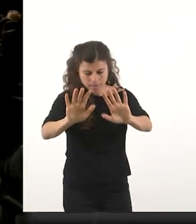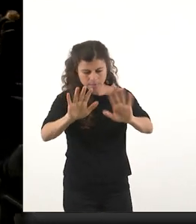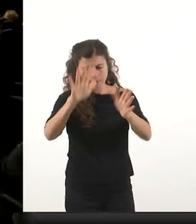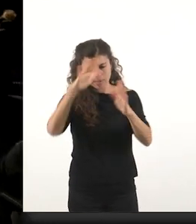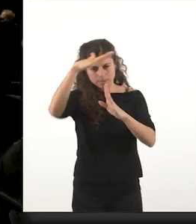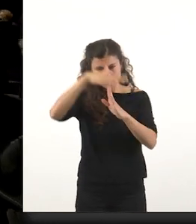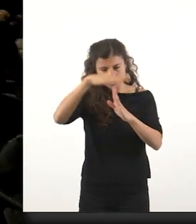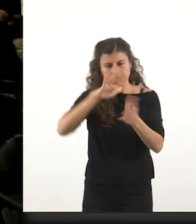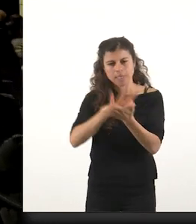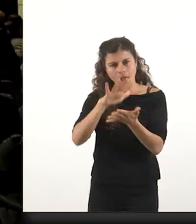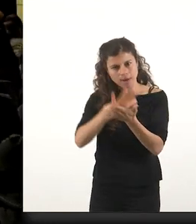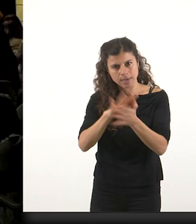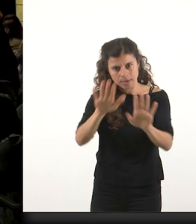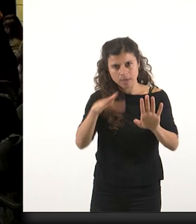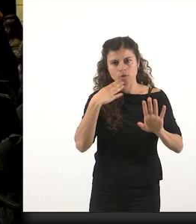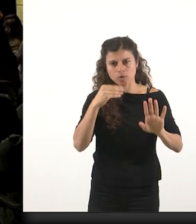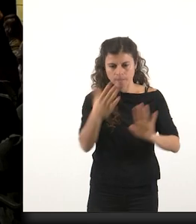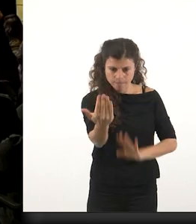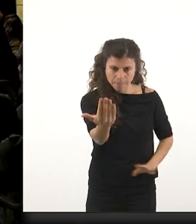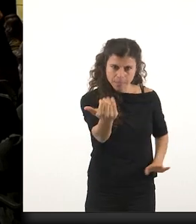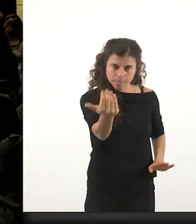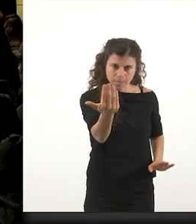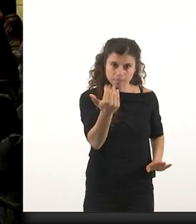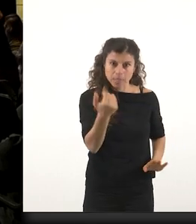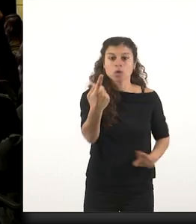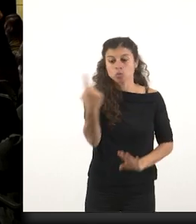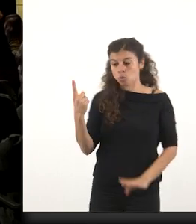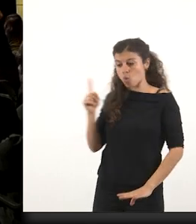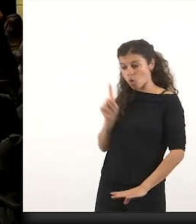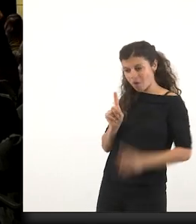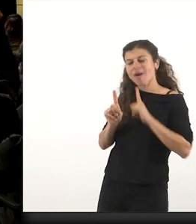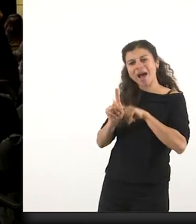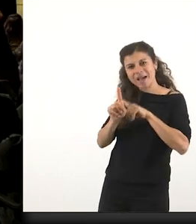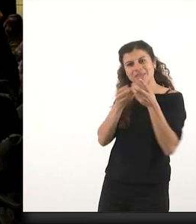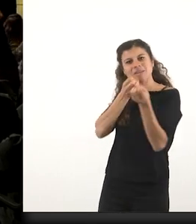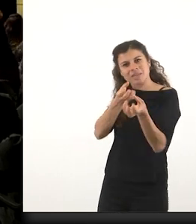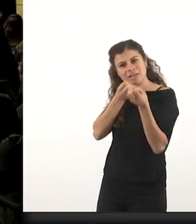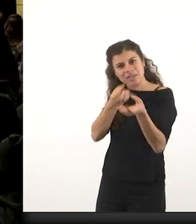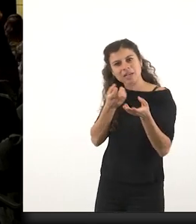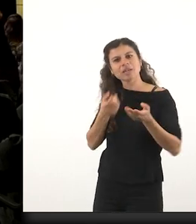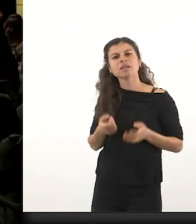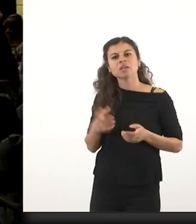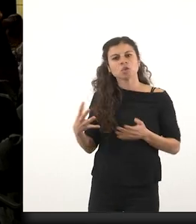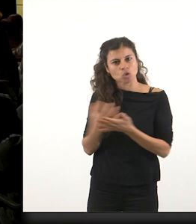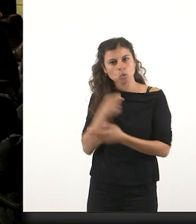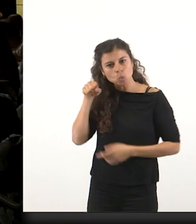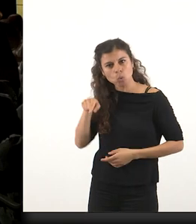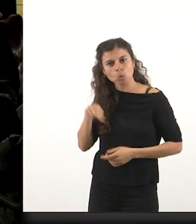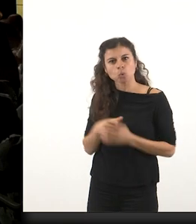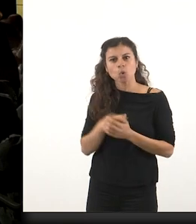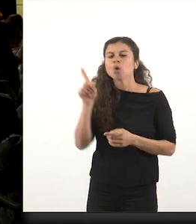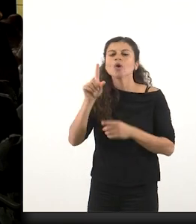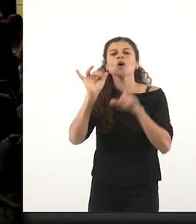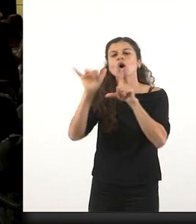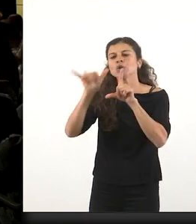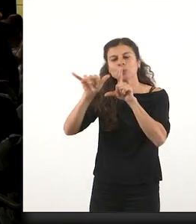ven. Ven aquí, hijo, ven. No, me vas a hacer tu monólogo tu tío aquí delante ahora mismo, me vas a dar datos. No, no me vas a hacer un vídeo de YouTube con esos youtubers que tanto me quieren.